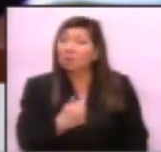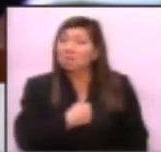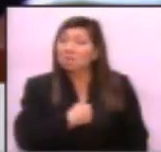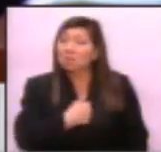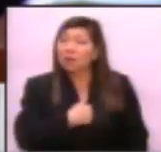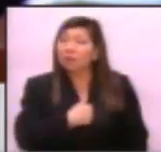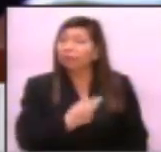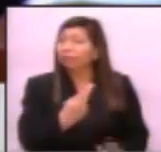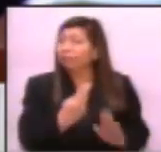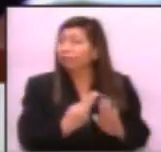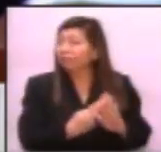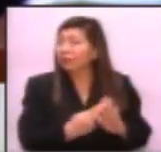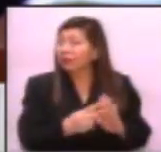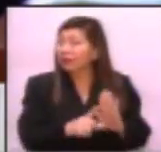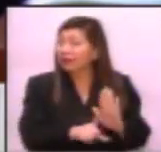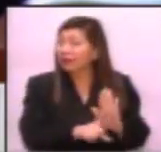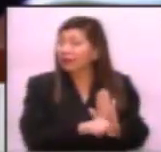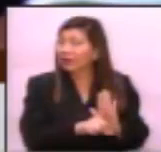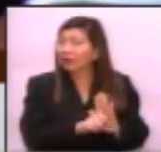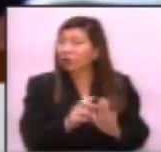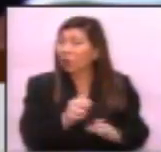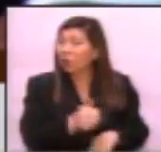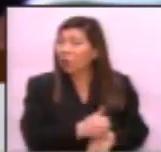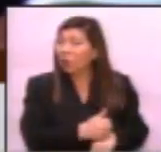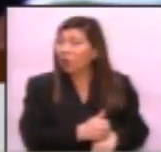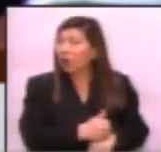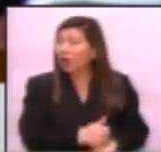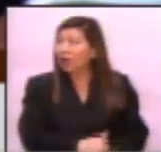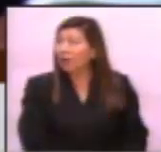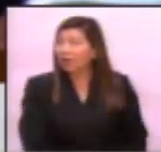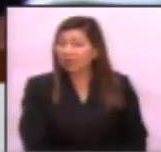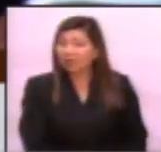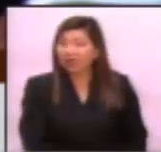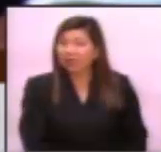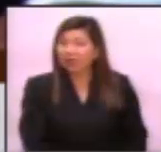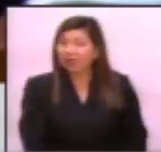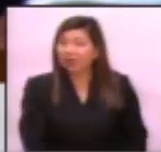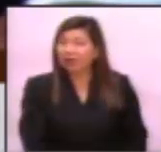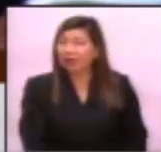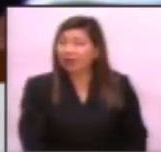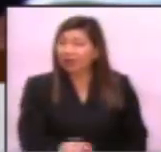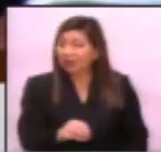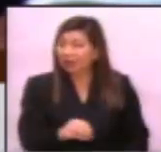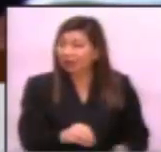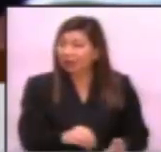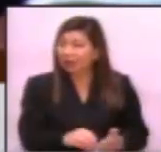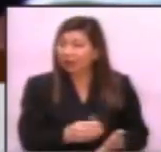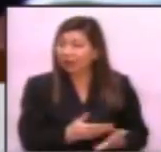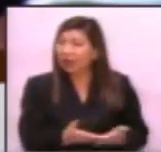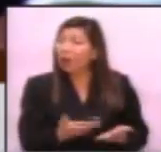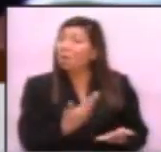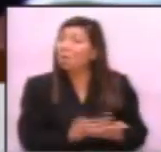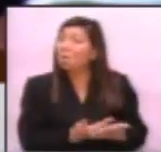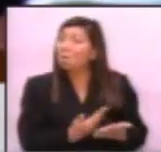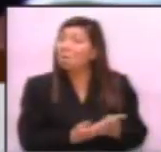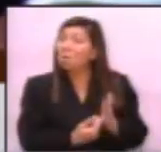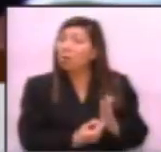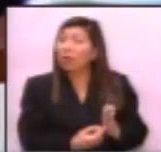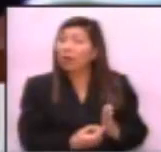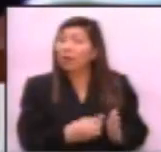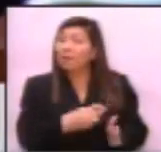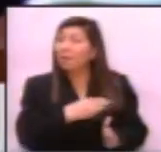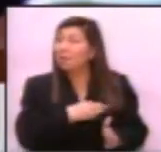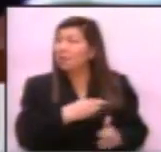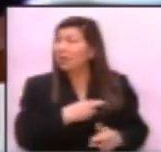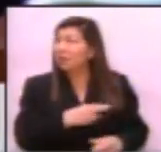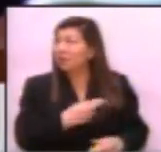propio representante legal, su vocero, han dicho que están sembrando pruebas por el Ministerio